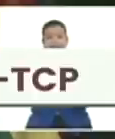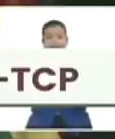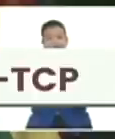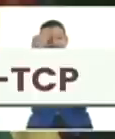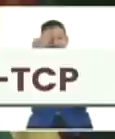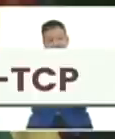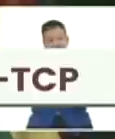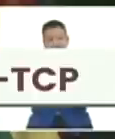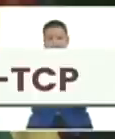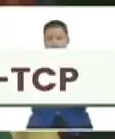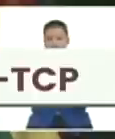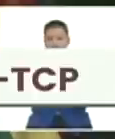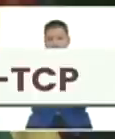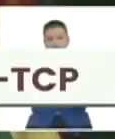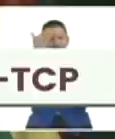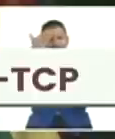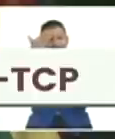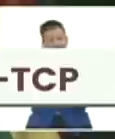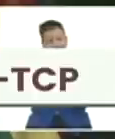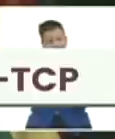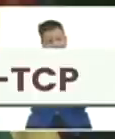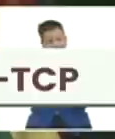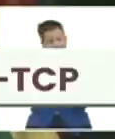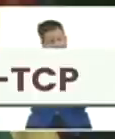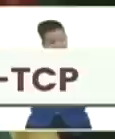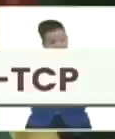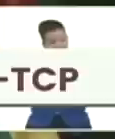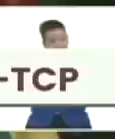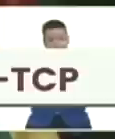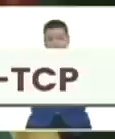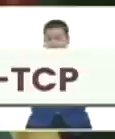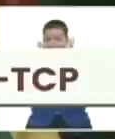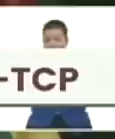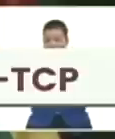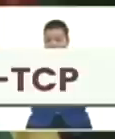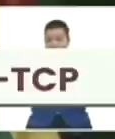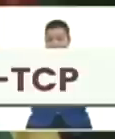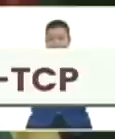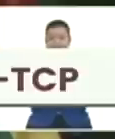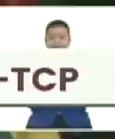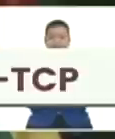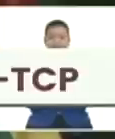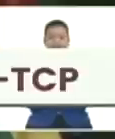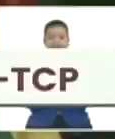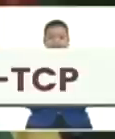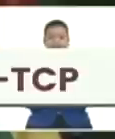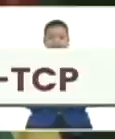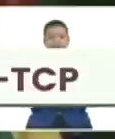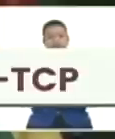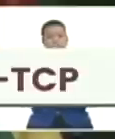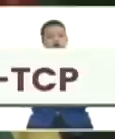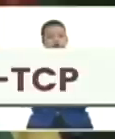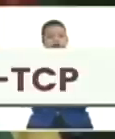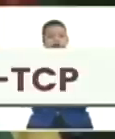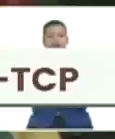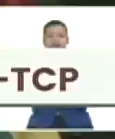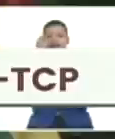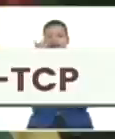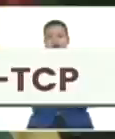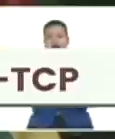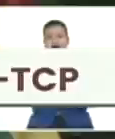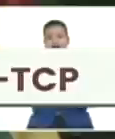también a través de las redes sociales al comandante Daniel Ortega, que